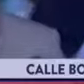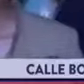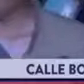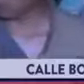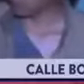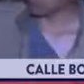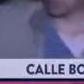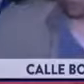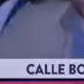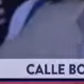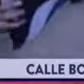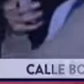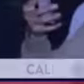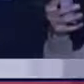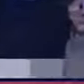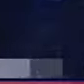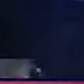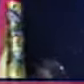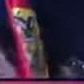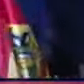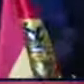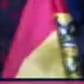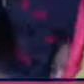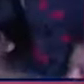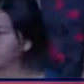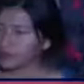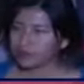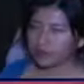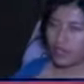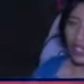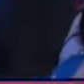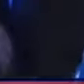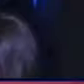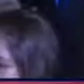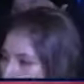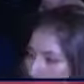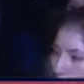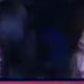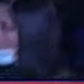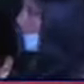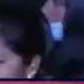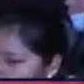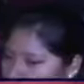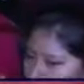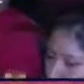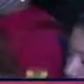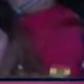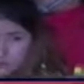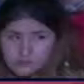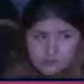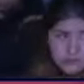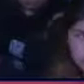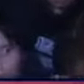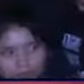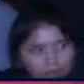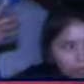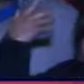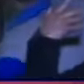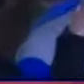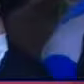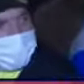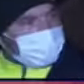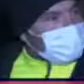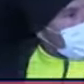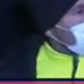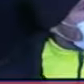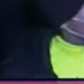avisarnos con relación a esta información, pero por favor, que vengan a esta marcha sin niños. no involucren a los niños y eso tampoco a las